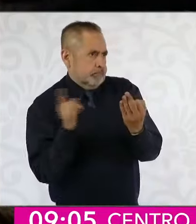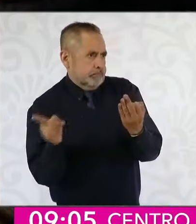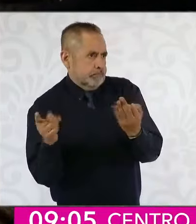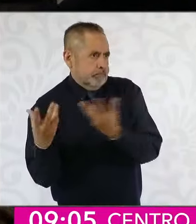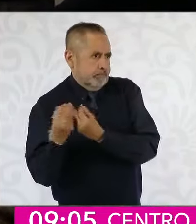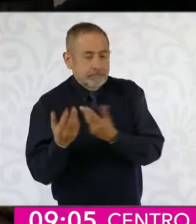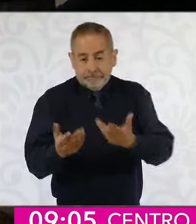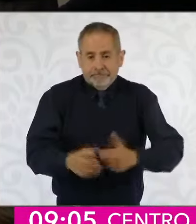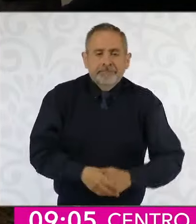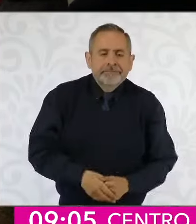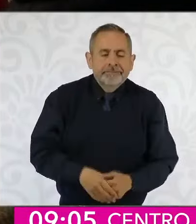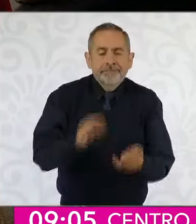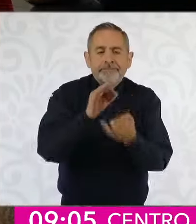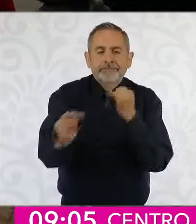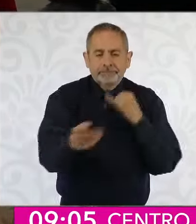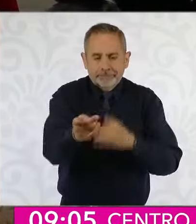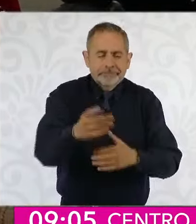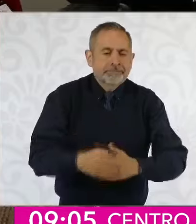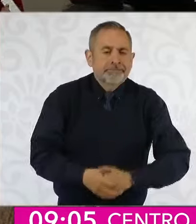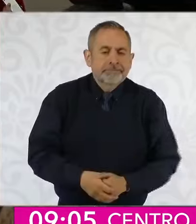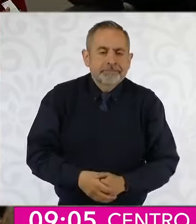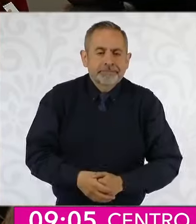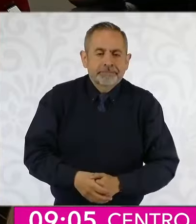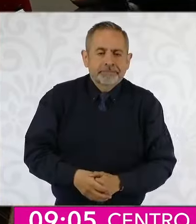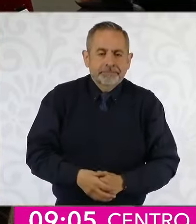Bueno, la última, a ver aquí.